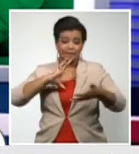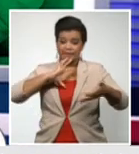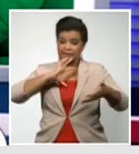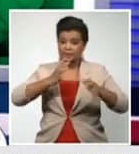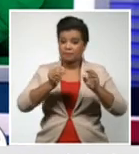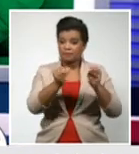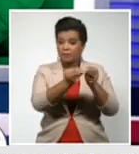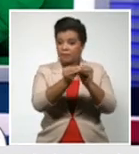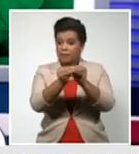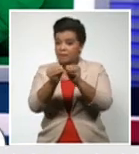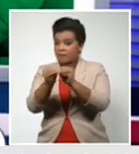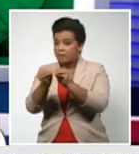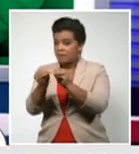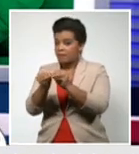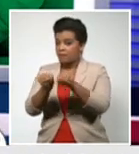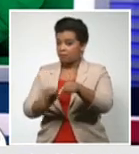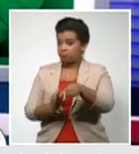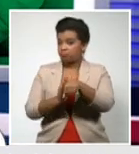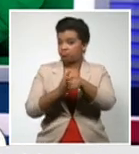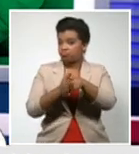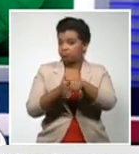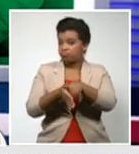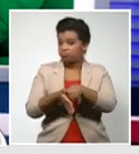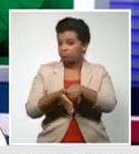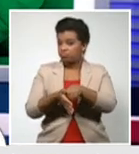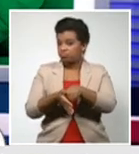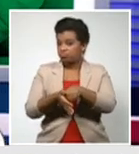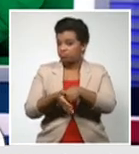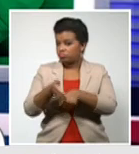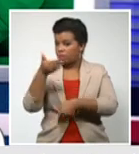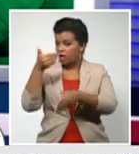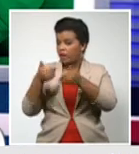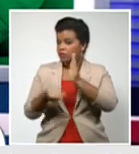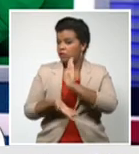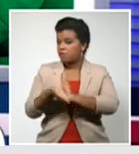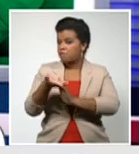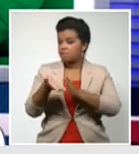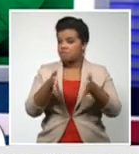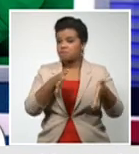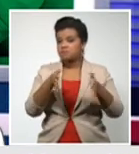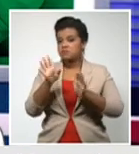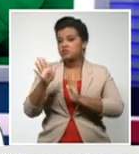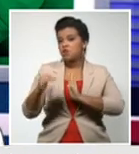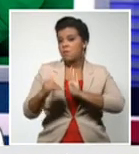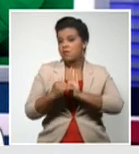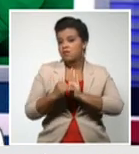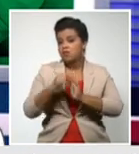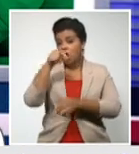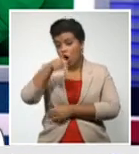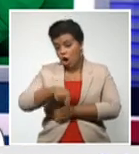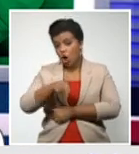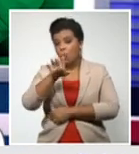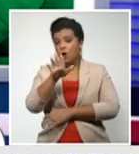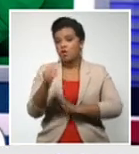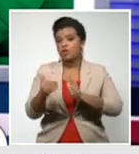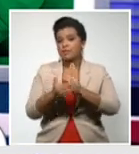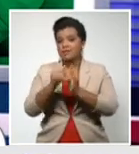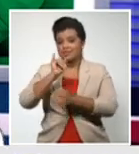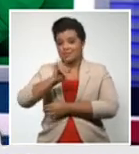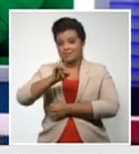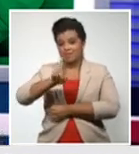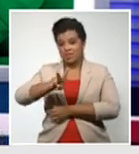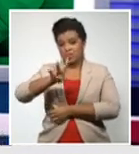transmisión, hemos llegado a estar en más de 5.000. Hoy con 4.629,